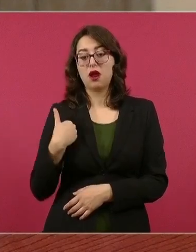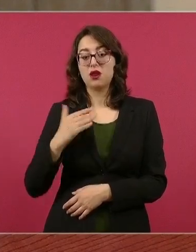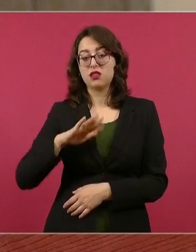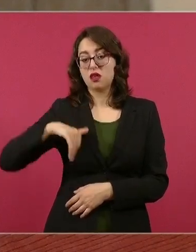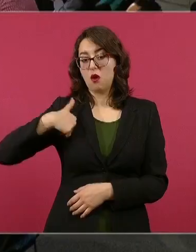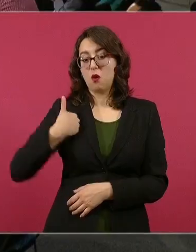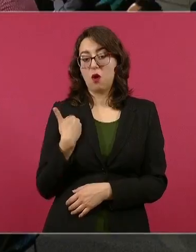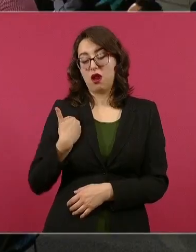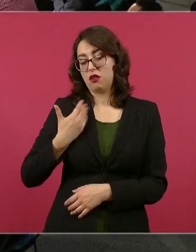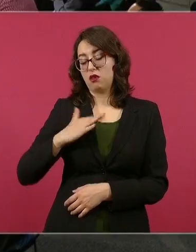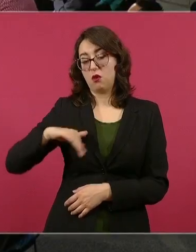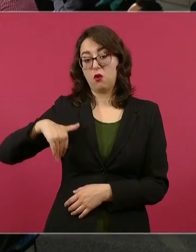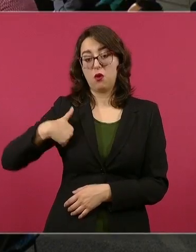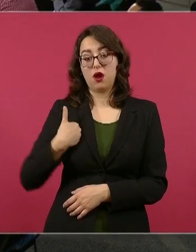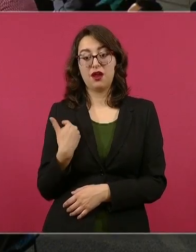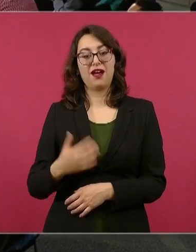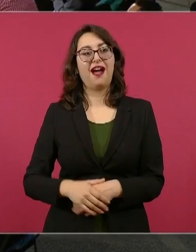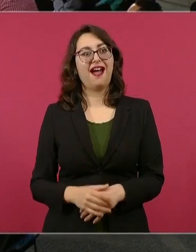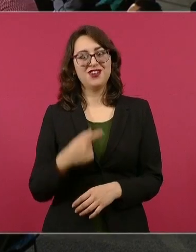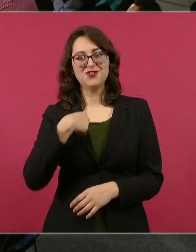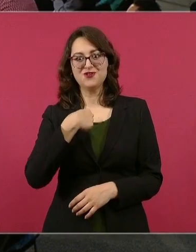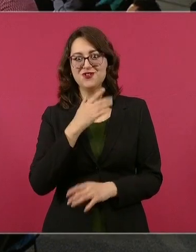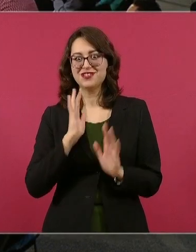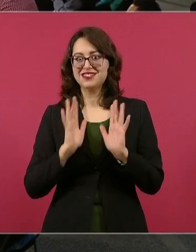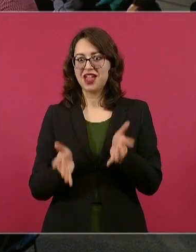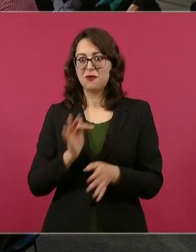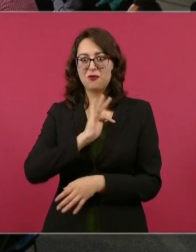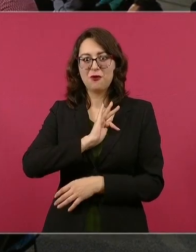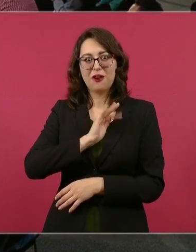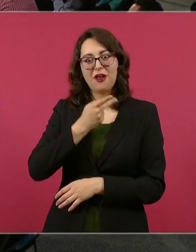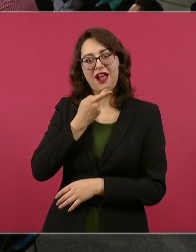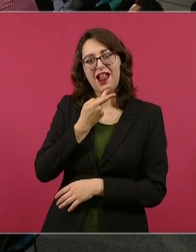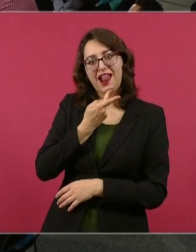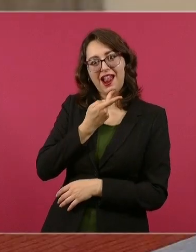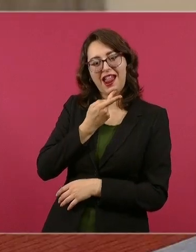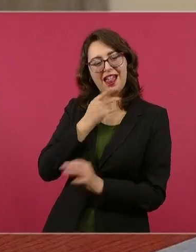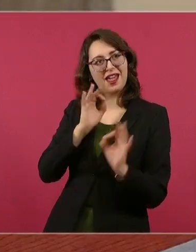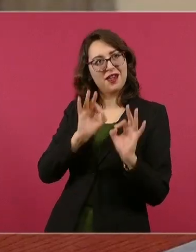Ya hasta lo pronuncio bien.